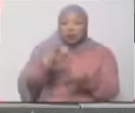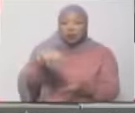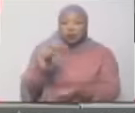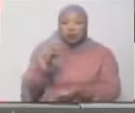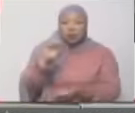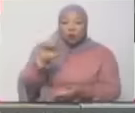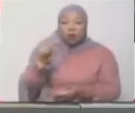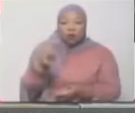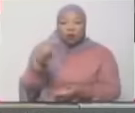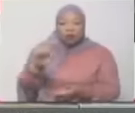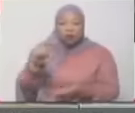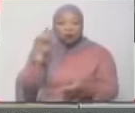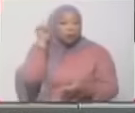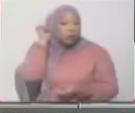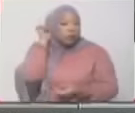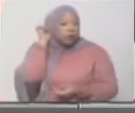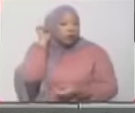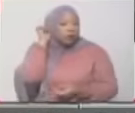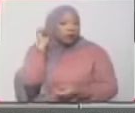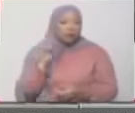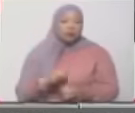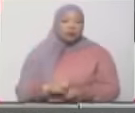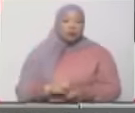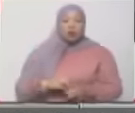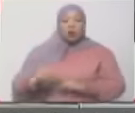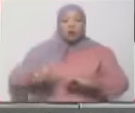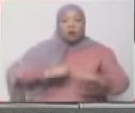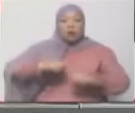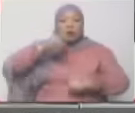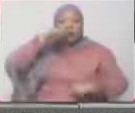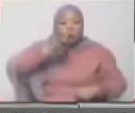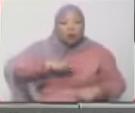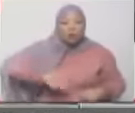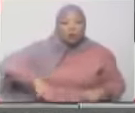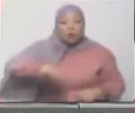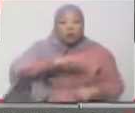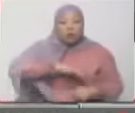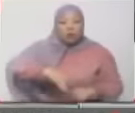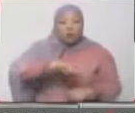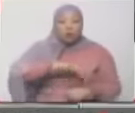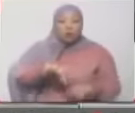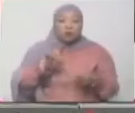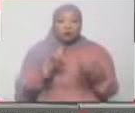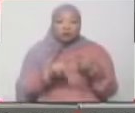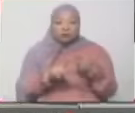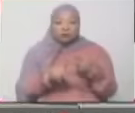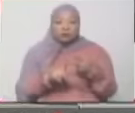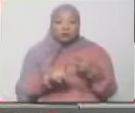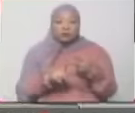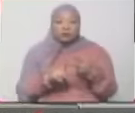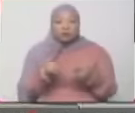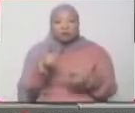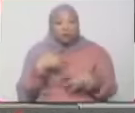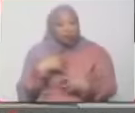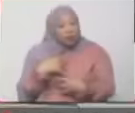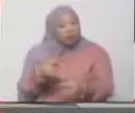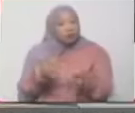Enríquez. Movimiento de pobladores y pobladoras, Iraida Morocoima. Este libro está bien